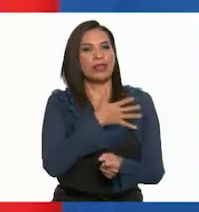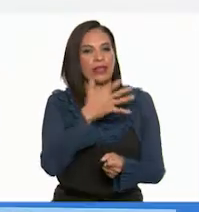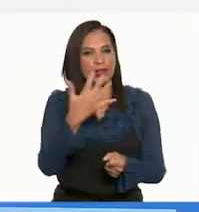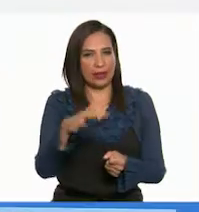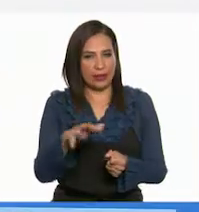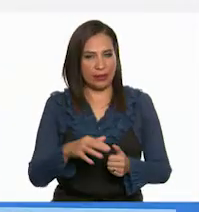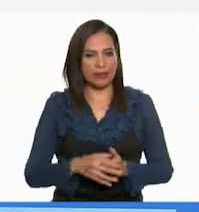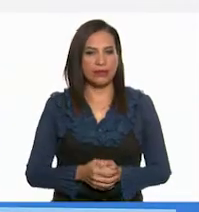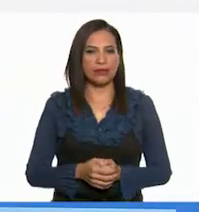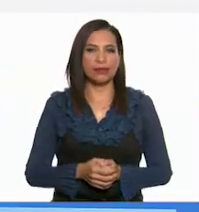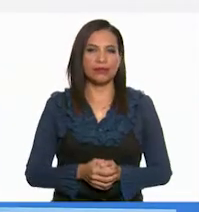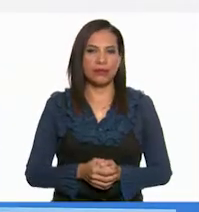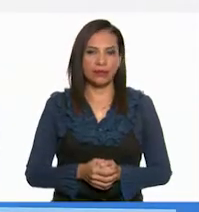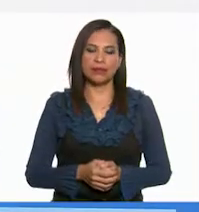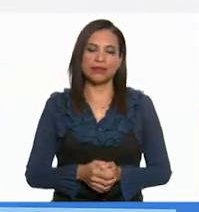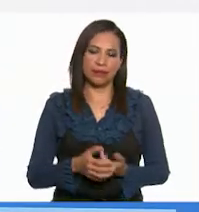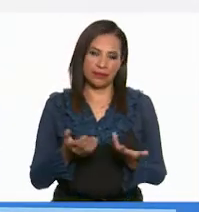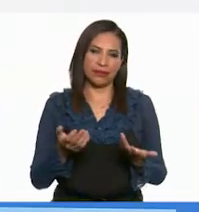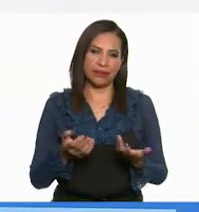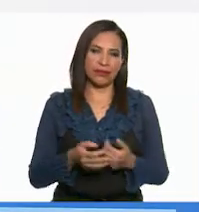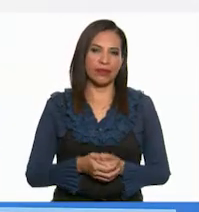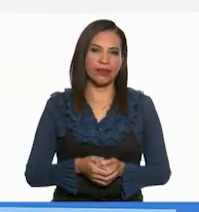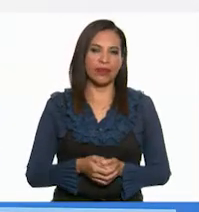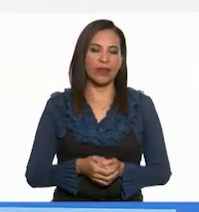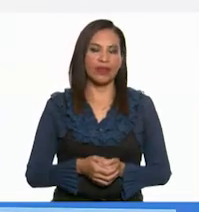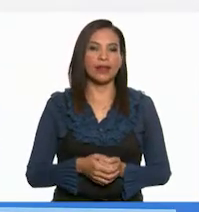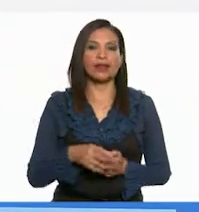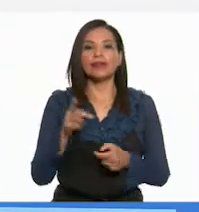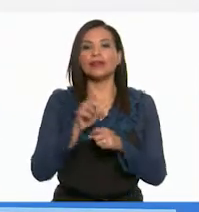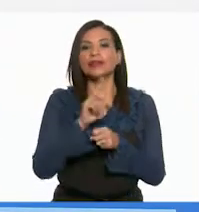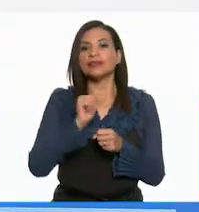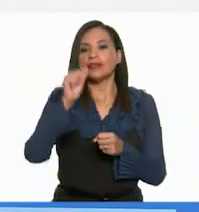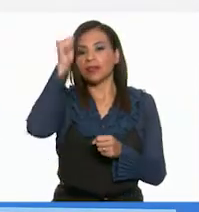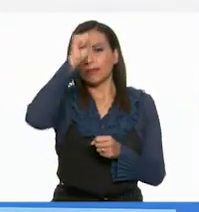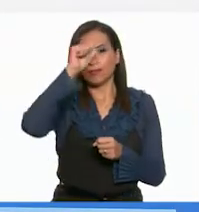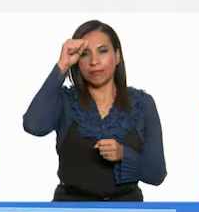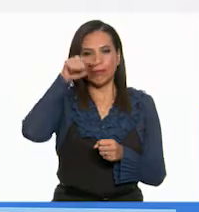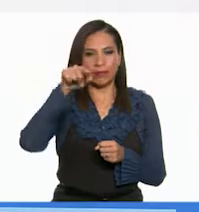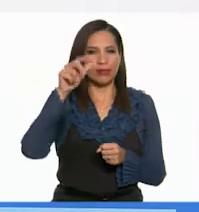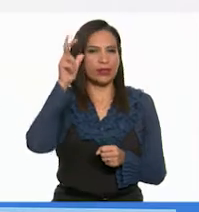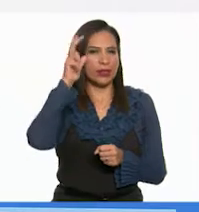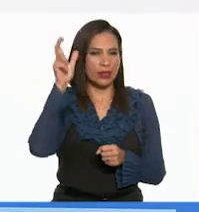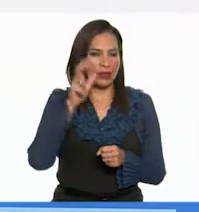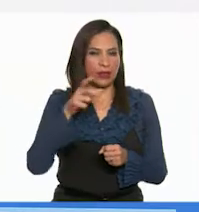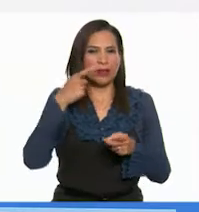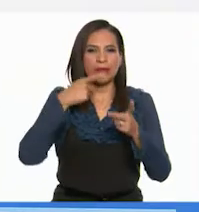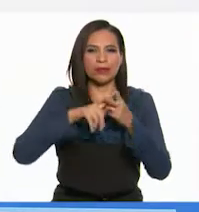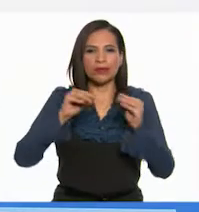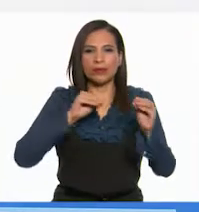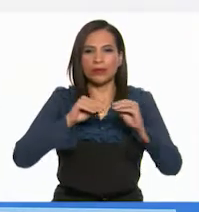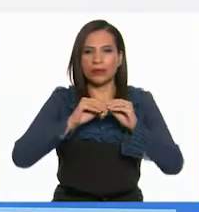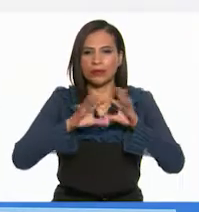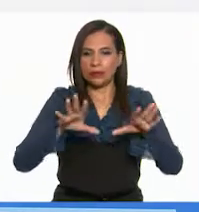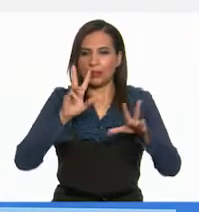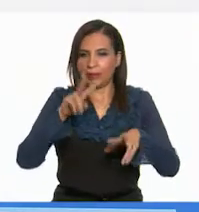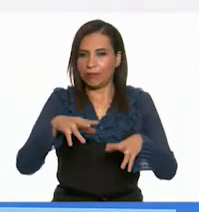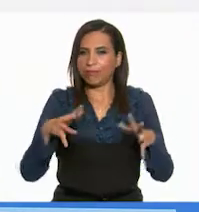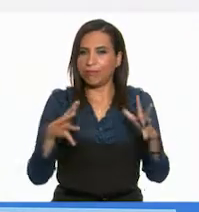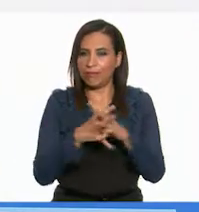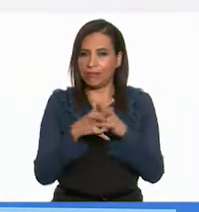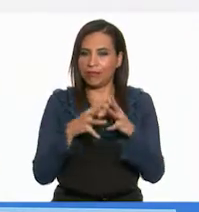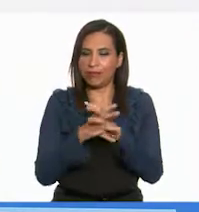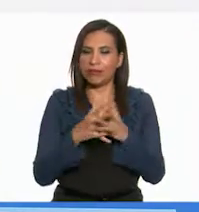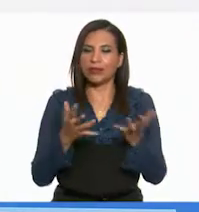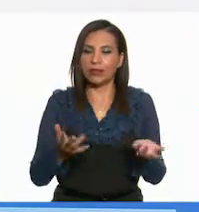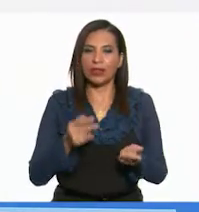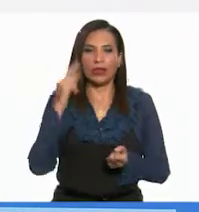generalísimo. Así es. Desde que el cura Hidalgo inició el movimiento, fue una guerra, ya